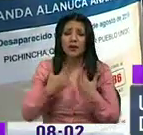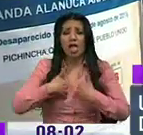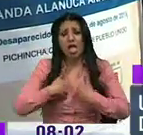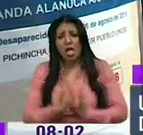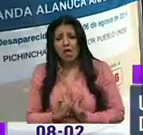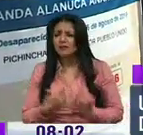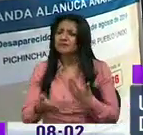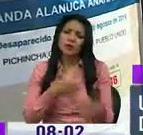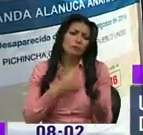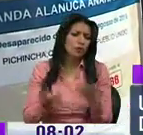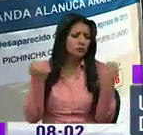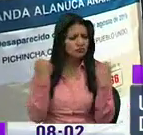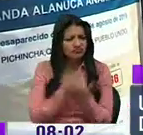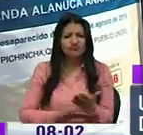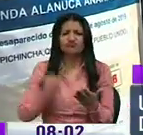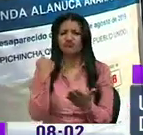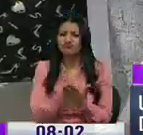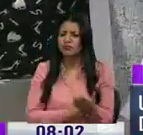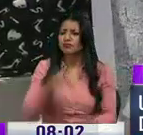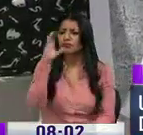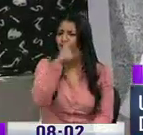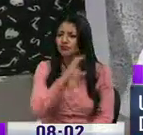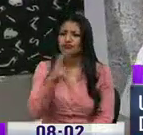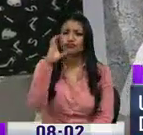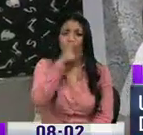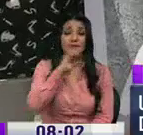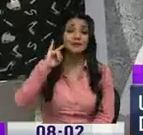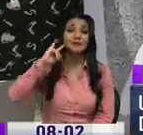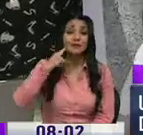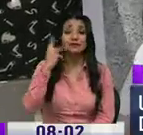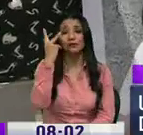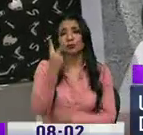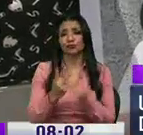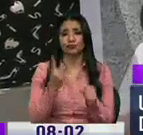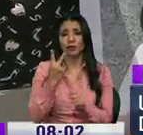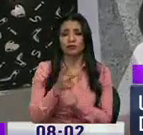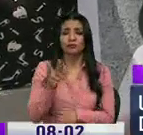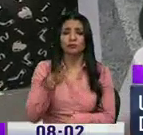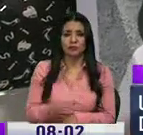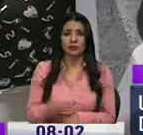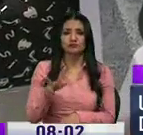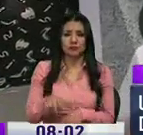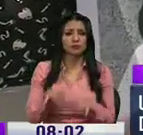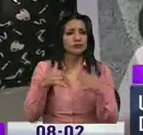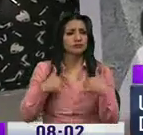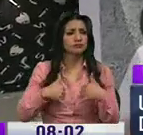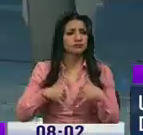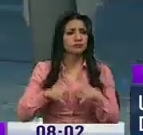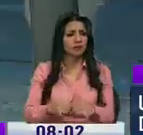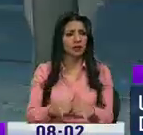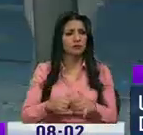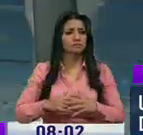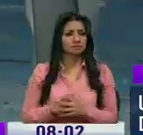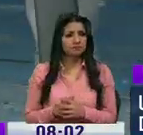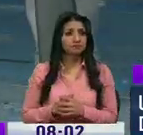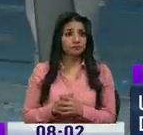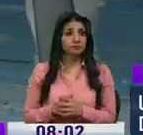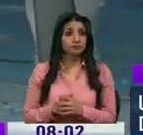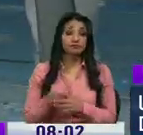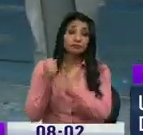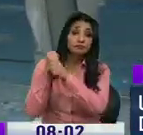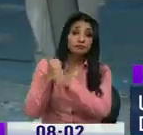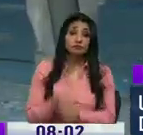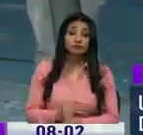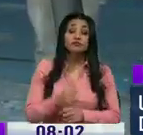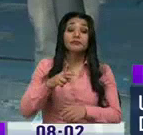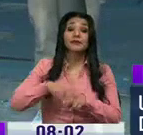cansancio los detiene en la incansable búsqueda de la niña de 2 años, 3 meses de edad. En esta ocasión recibieron el apoyo de los taxistas